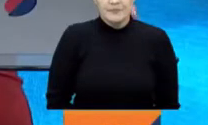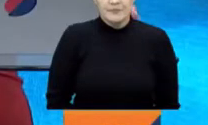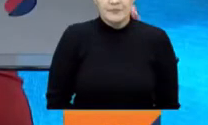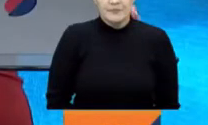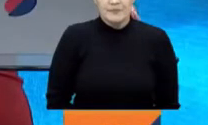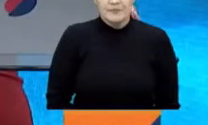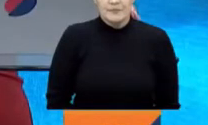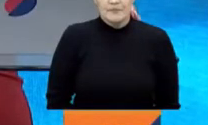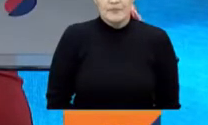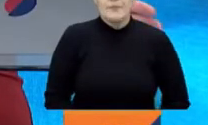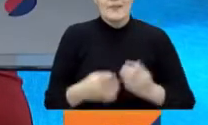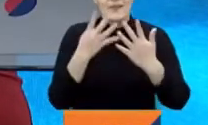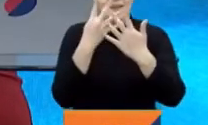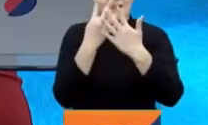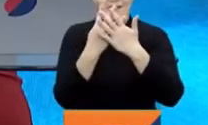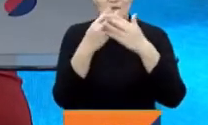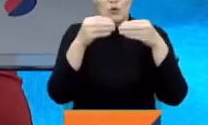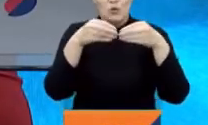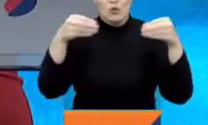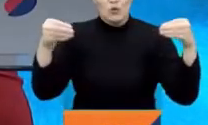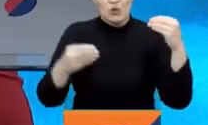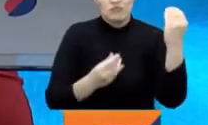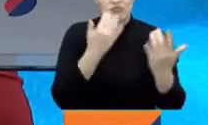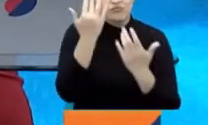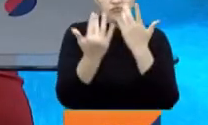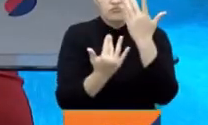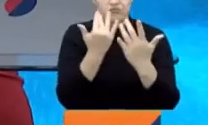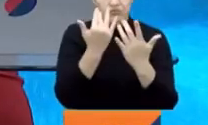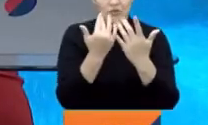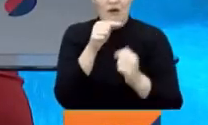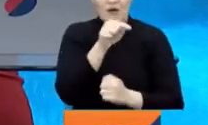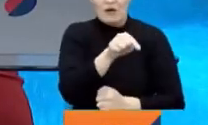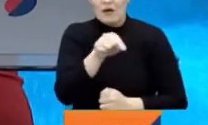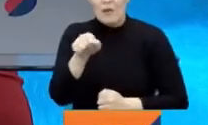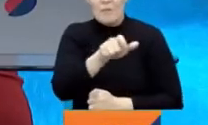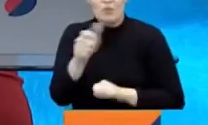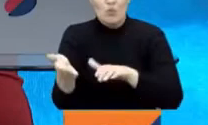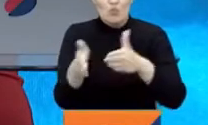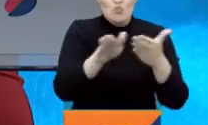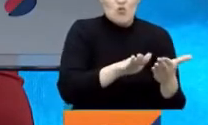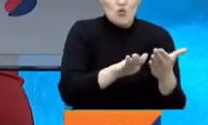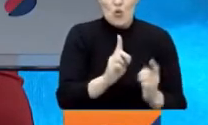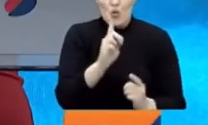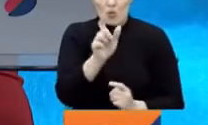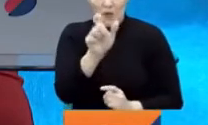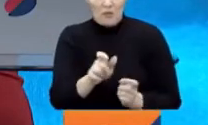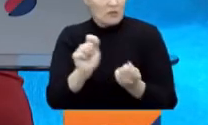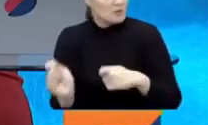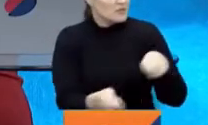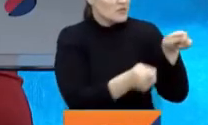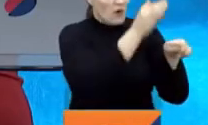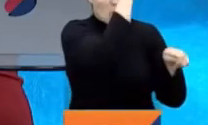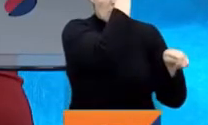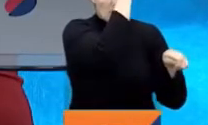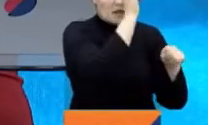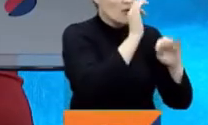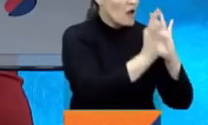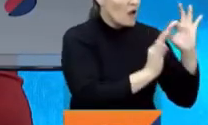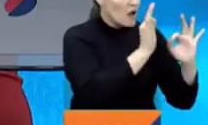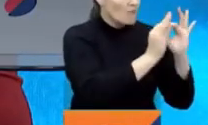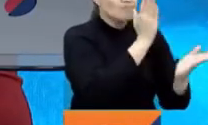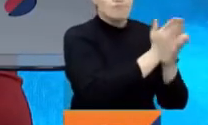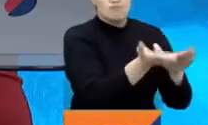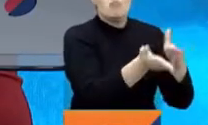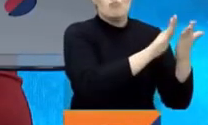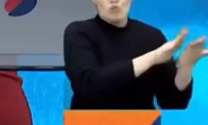Murió otro recluso que habría sufrido quemaduras en el incendio de la cárcel de Tuluá. El hombre sería oriundo de Villavicencio.